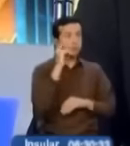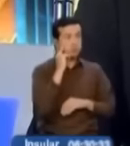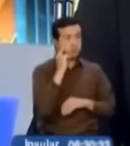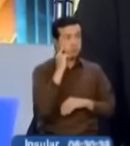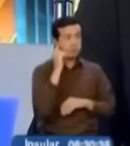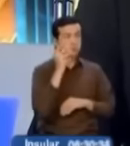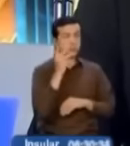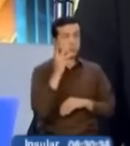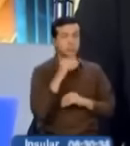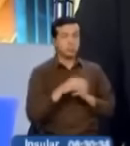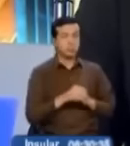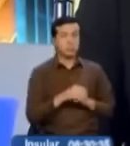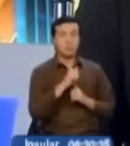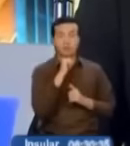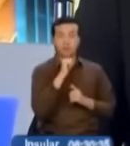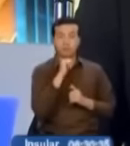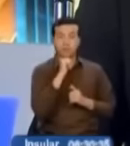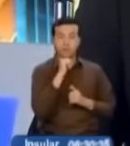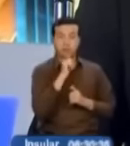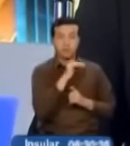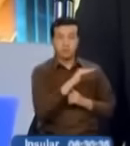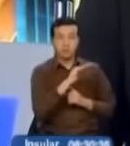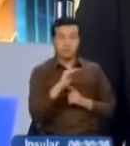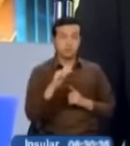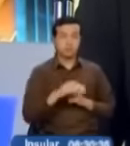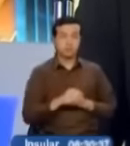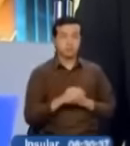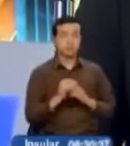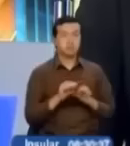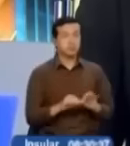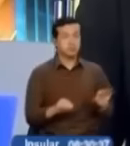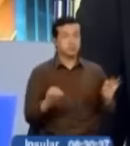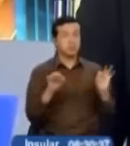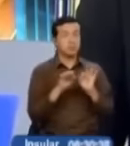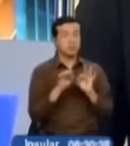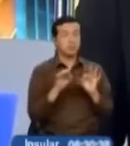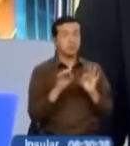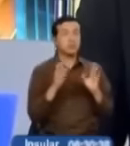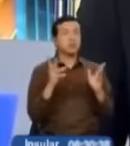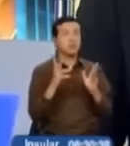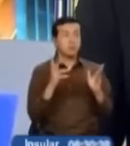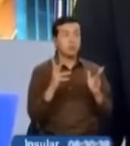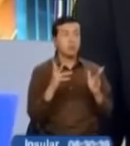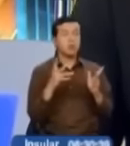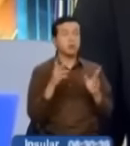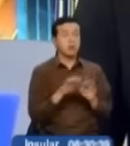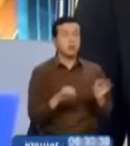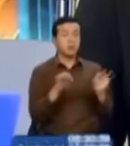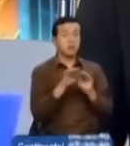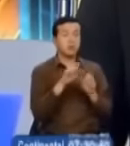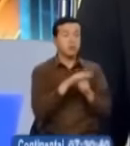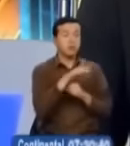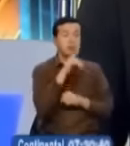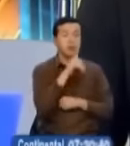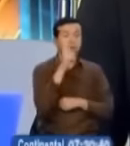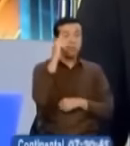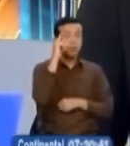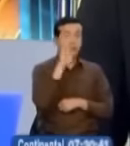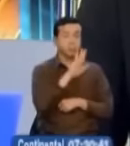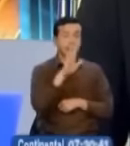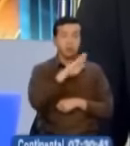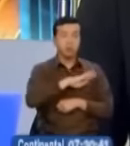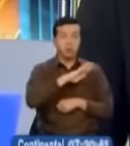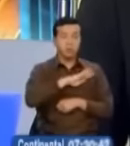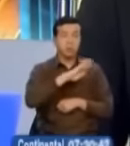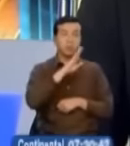pasando desapercibido y que tiene una gran, y que debería tener una gran influencia e incidencia, que son los gobiernos locales autónomos descentralizados,